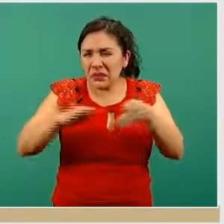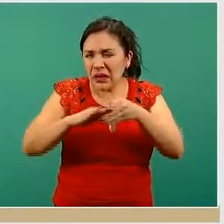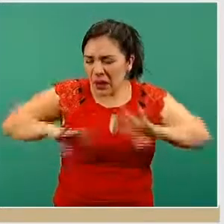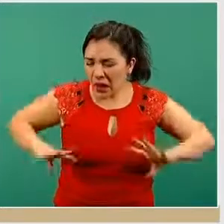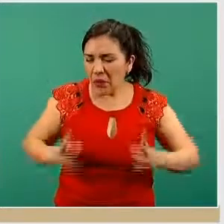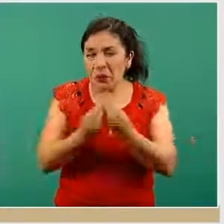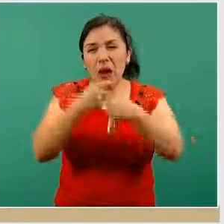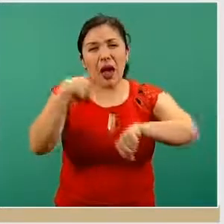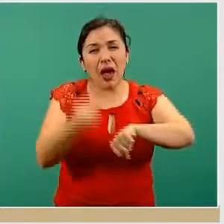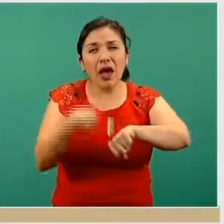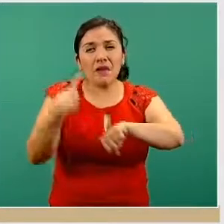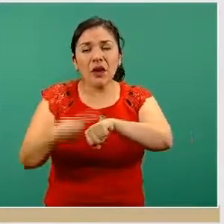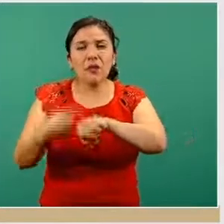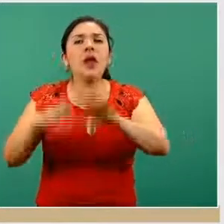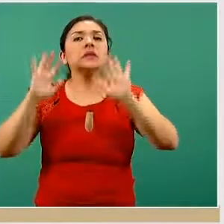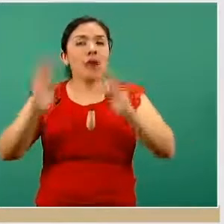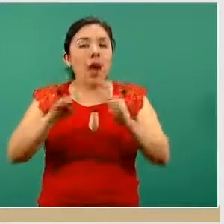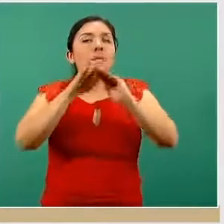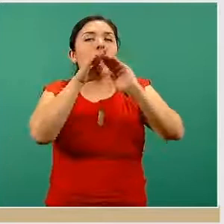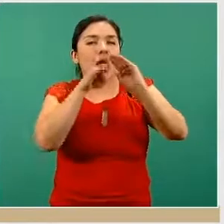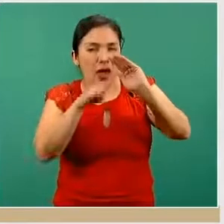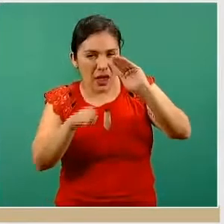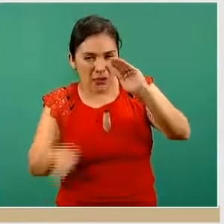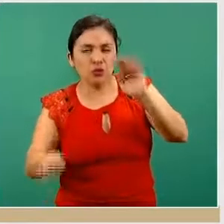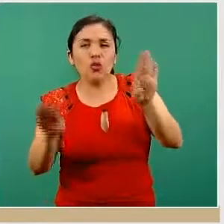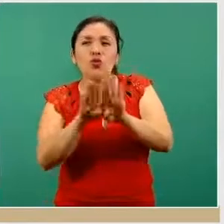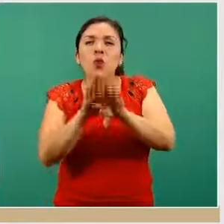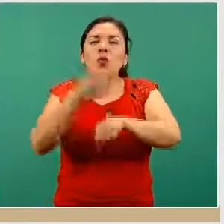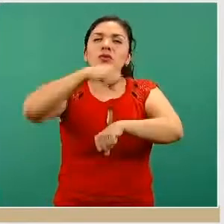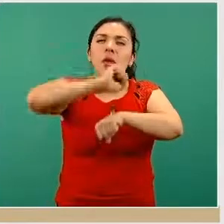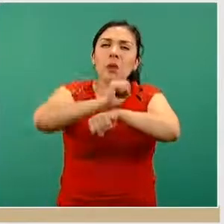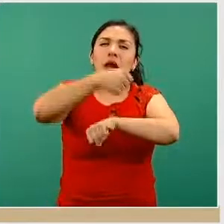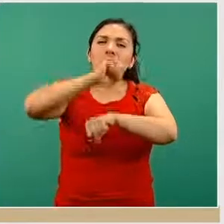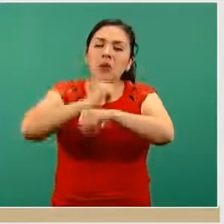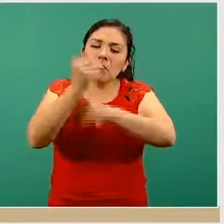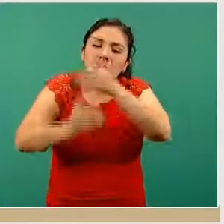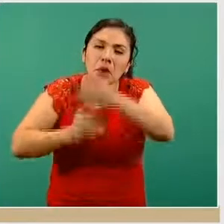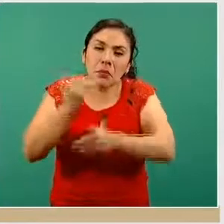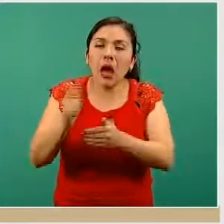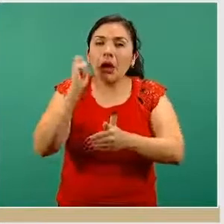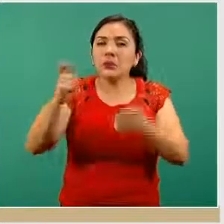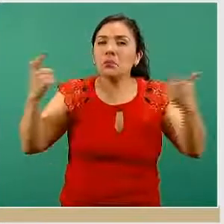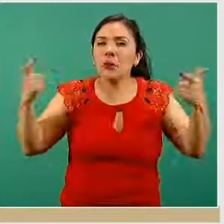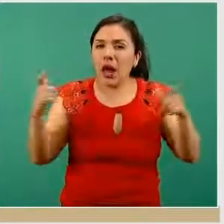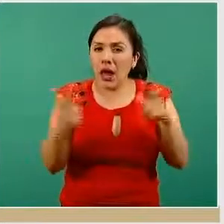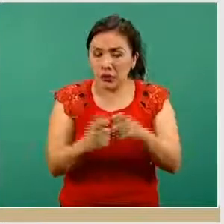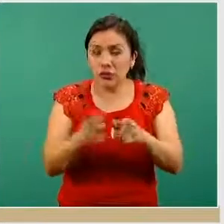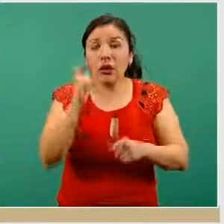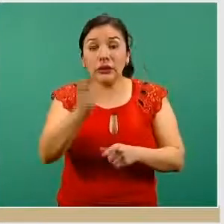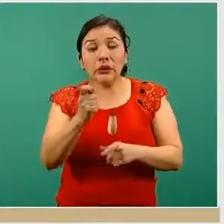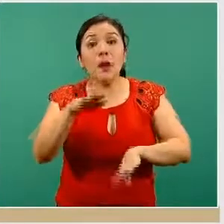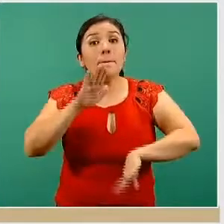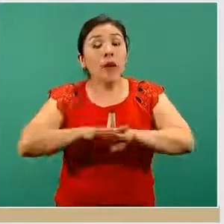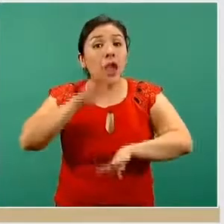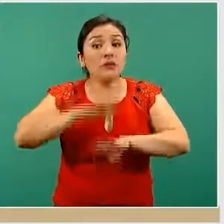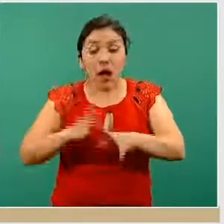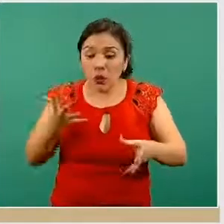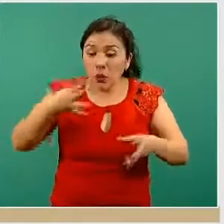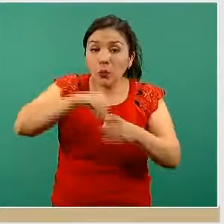han venido disminuyendo conforme han avanzado las semanas. Esto quiere decir que se han venido